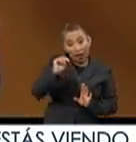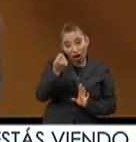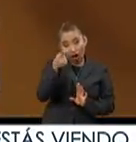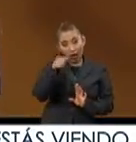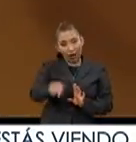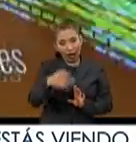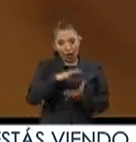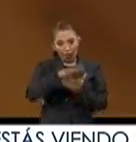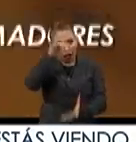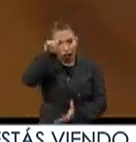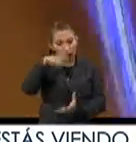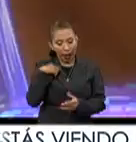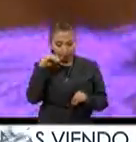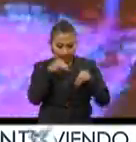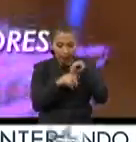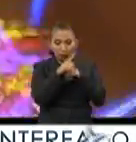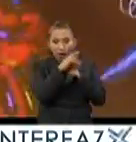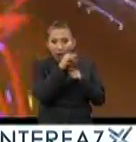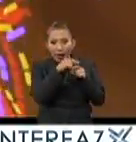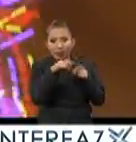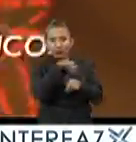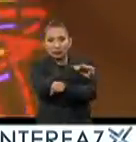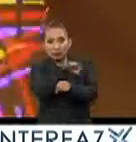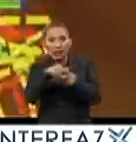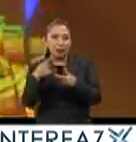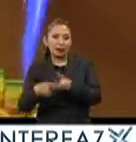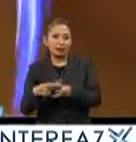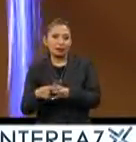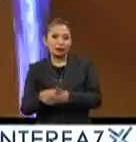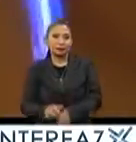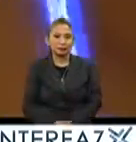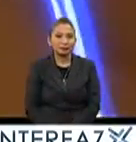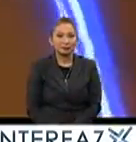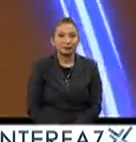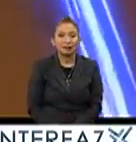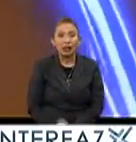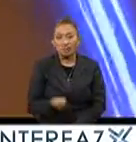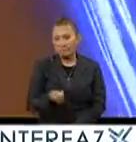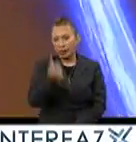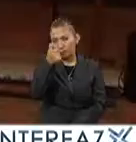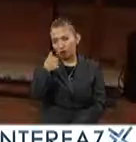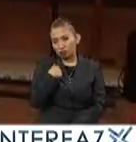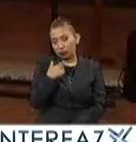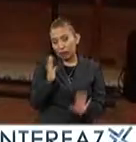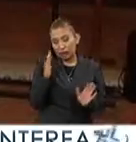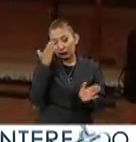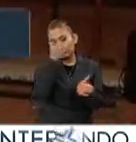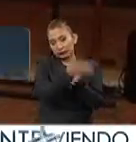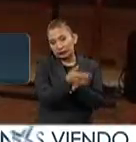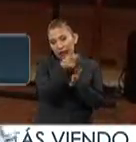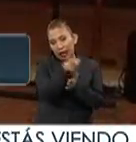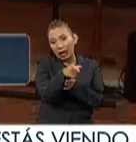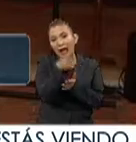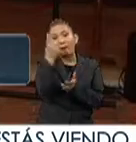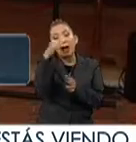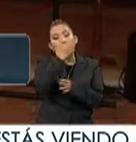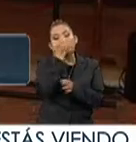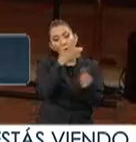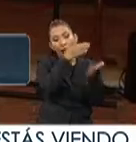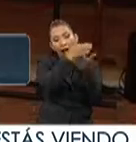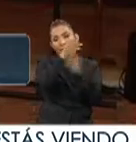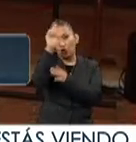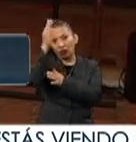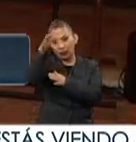tecnologías son en su mayoría programadores, diseñadores y matemáticos. Yo creo que lo primero va a tener que ser llegar justamente hacia las escuelas,